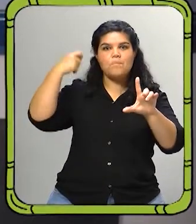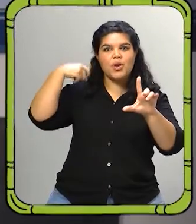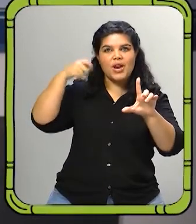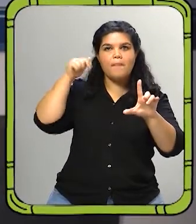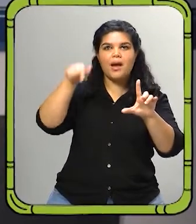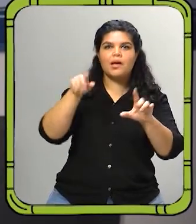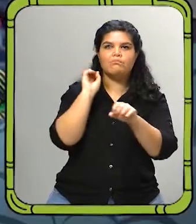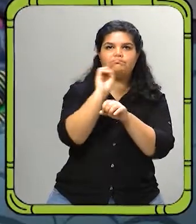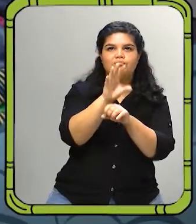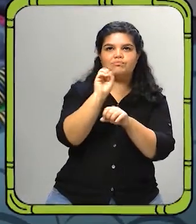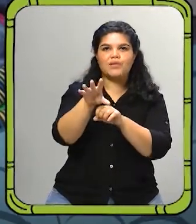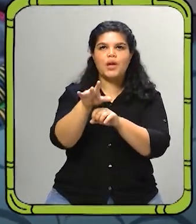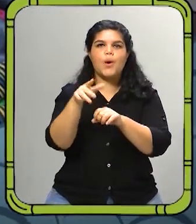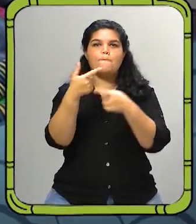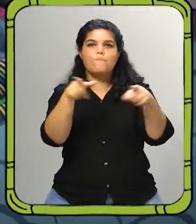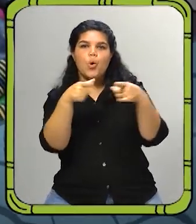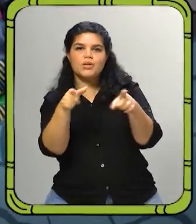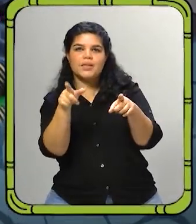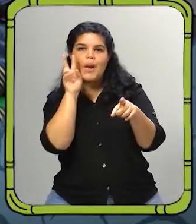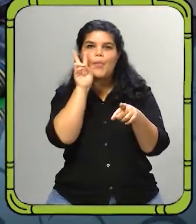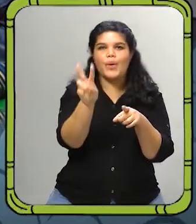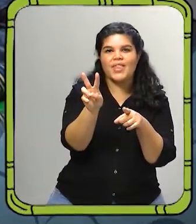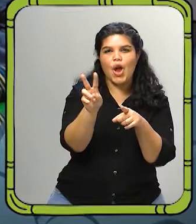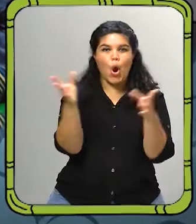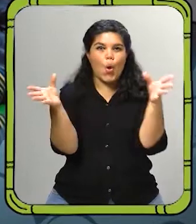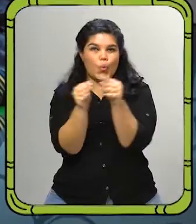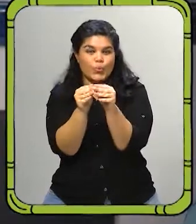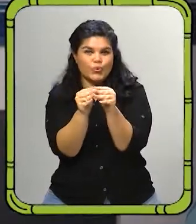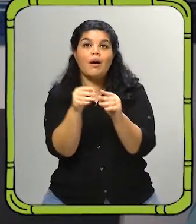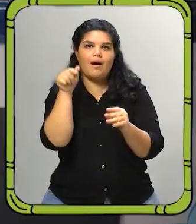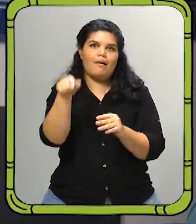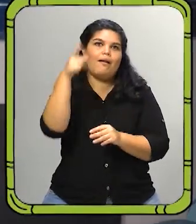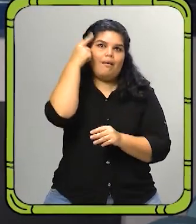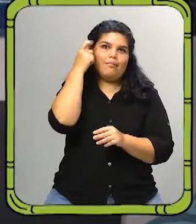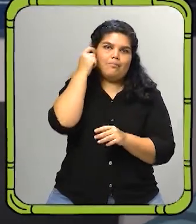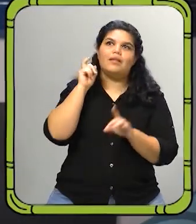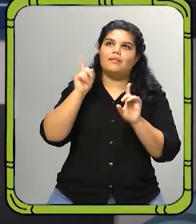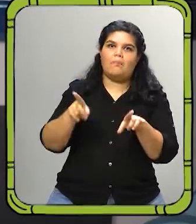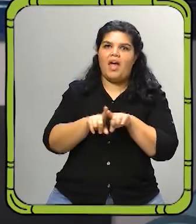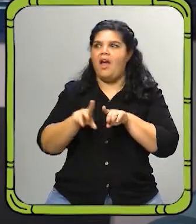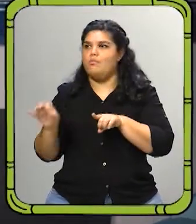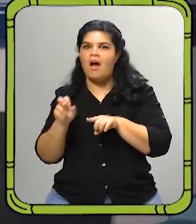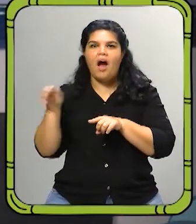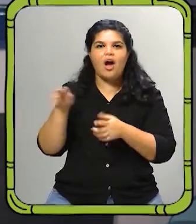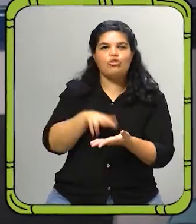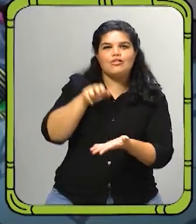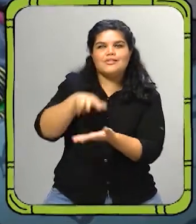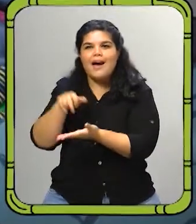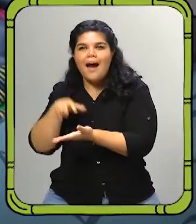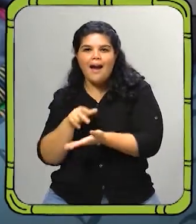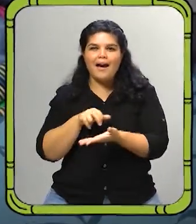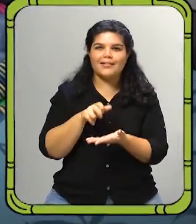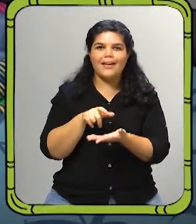era música con videos. Ajá. Y ahí aprendí un montón con mis hermanos, que también saltábamos y como que